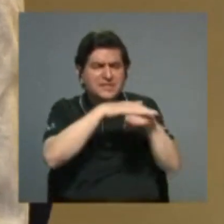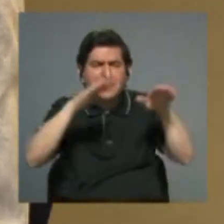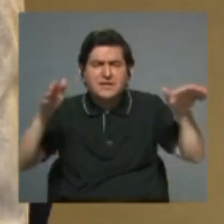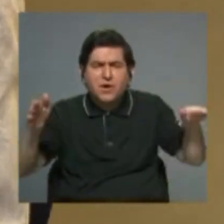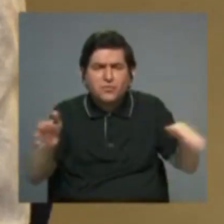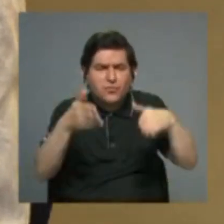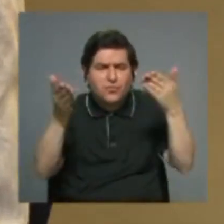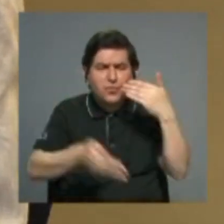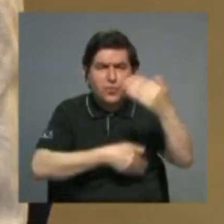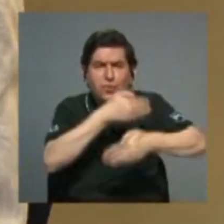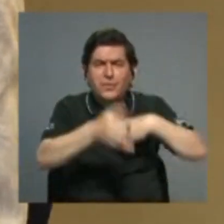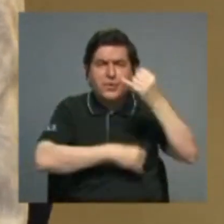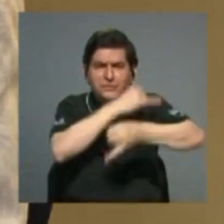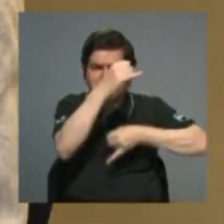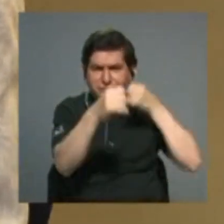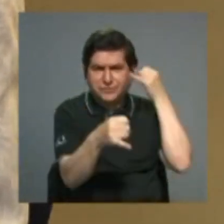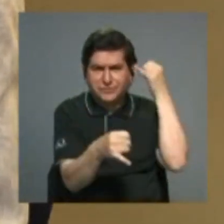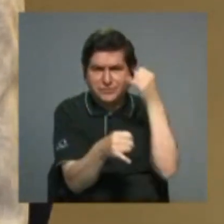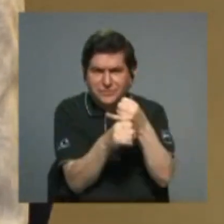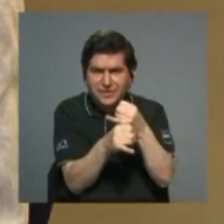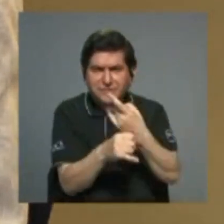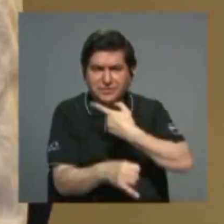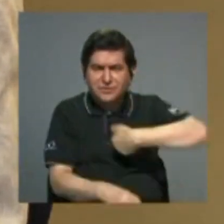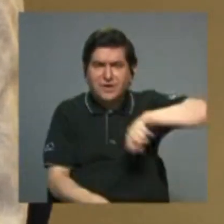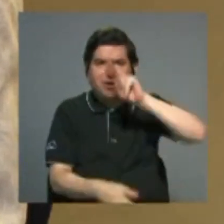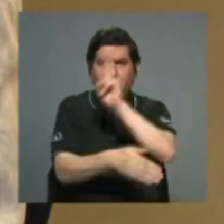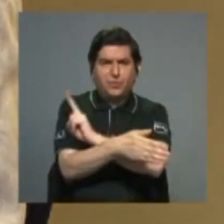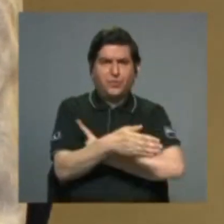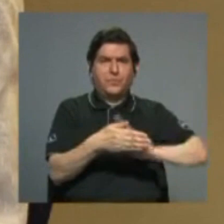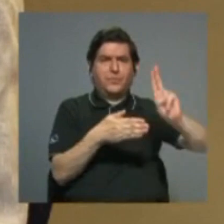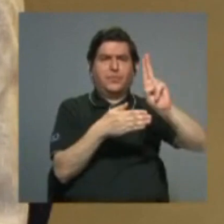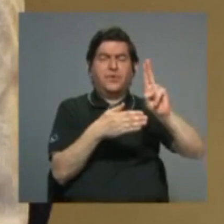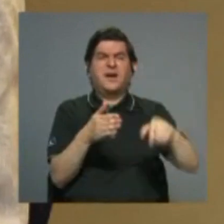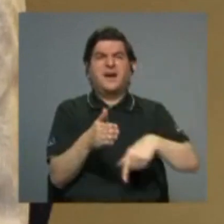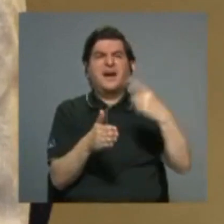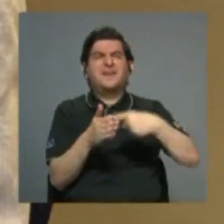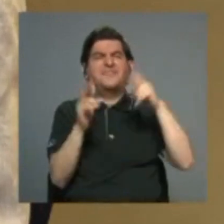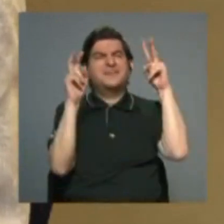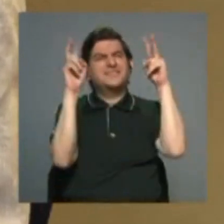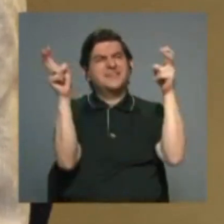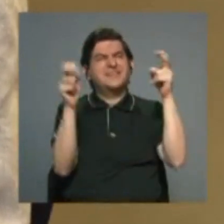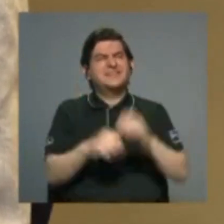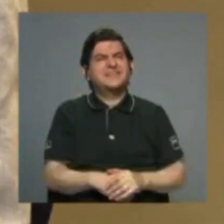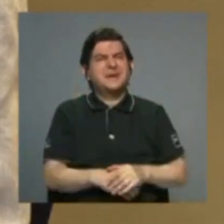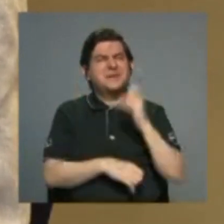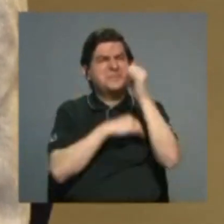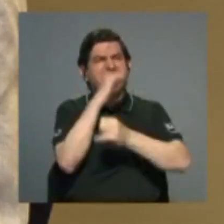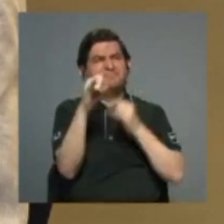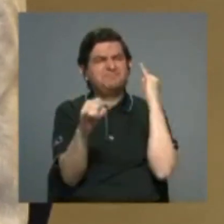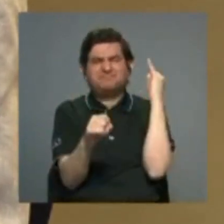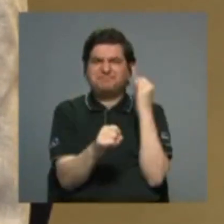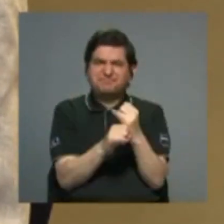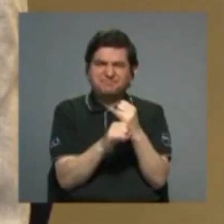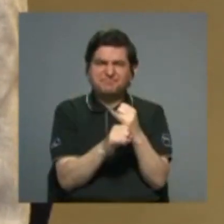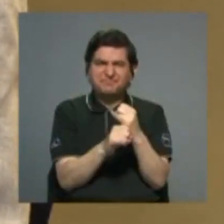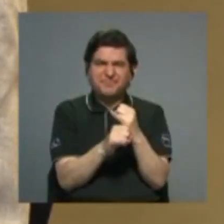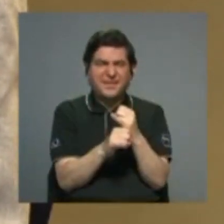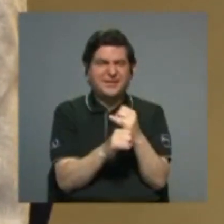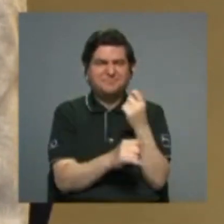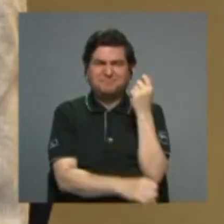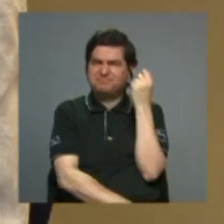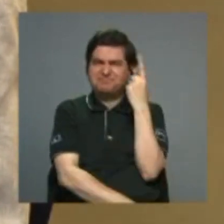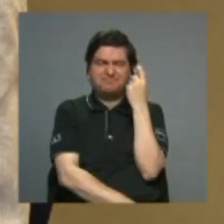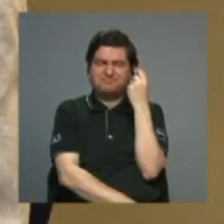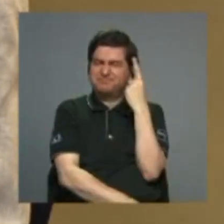la internacionalización de nuestra universidad. A veces el tema de la internacionalización no lo